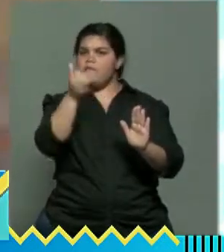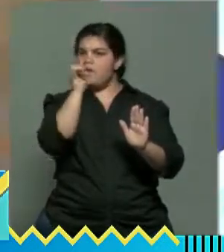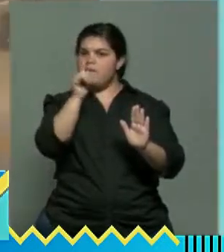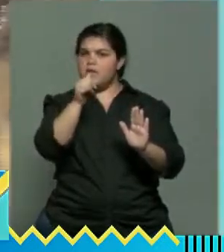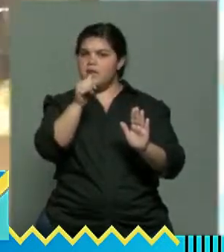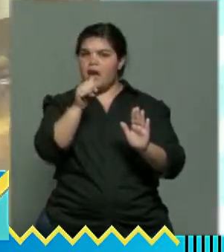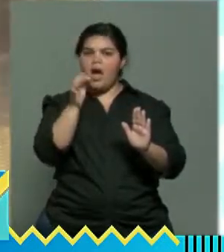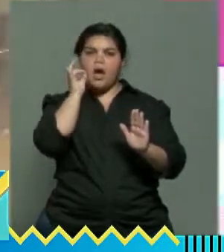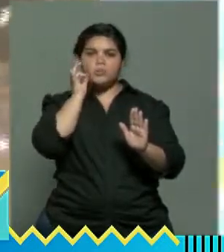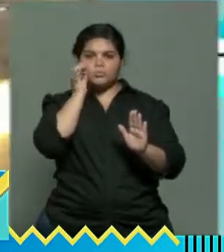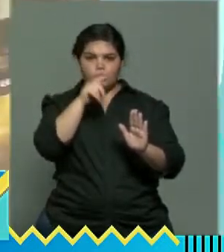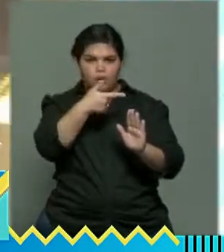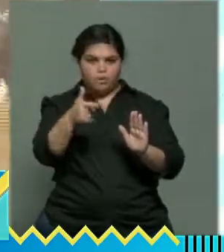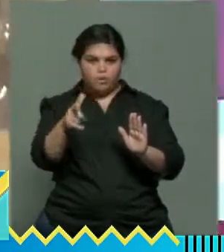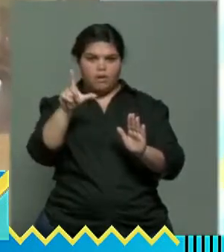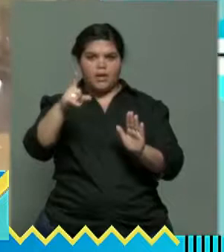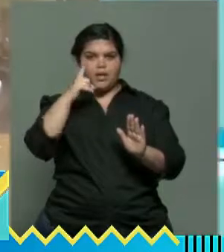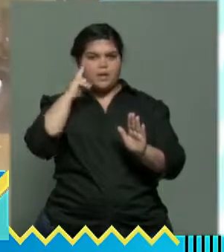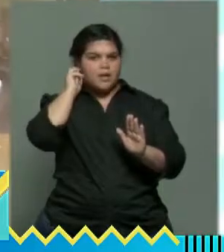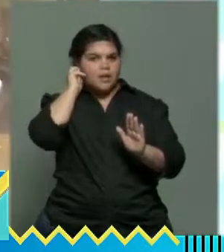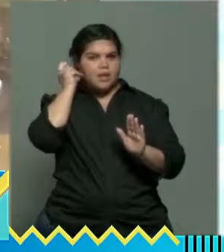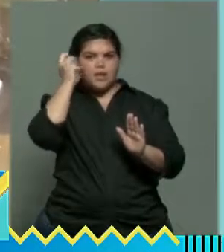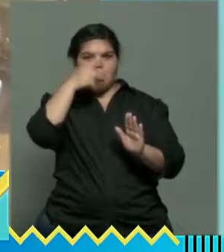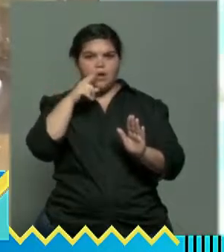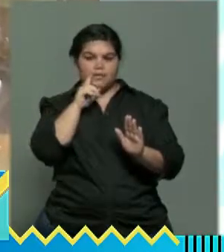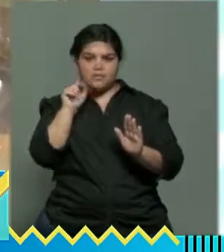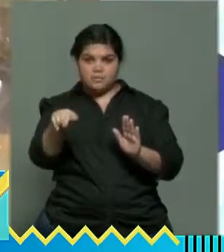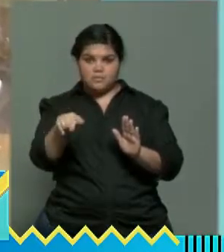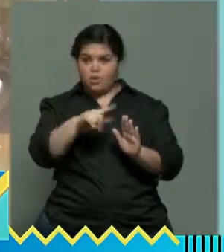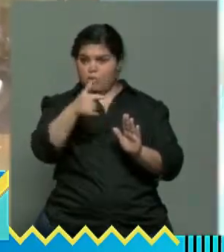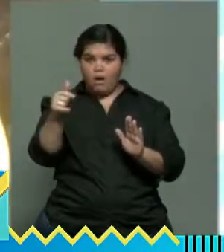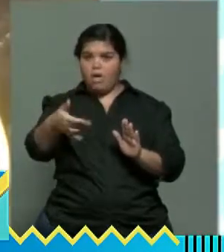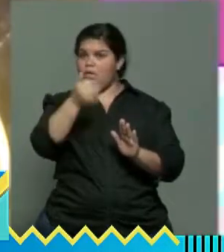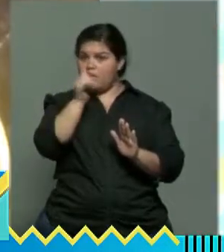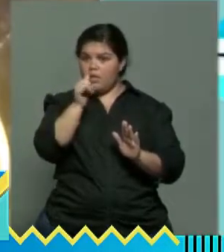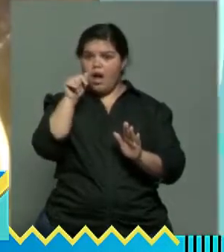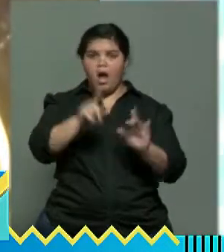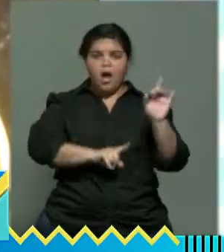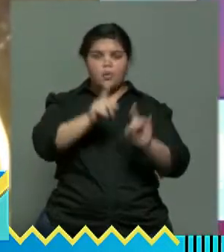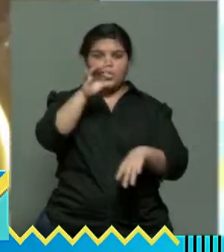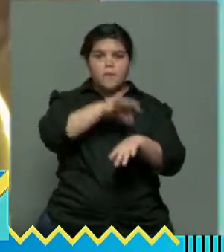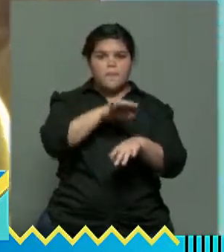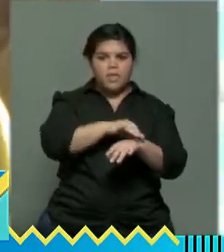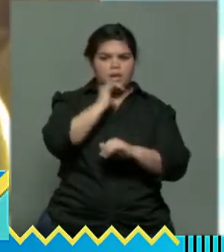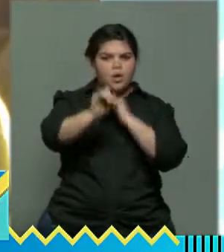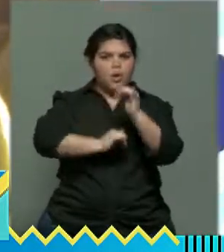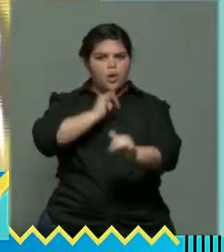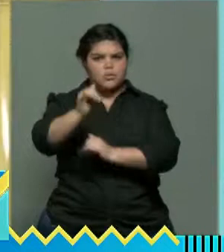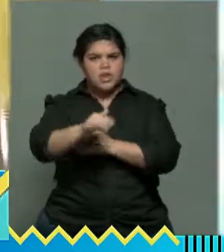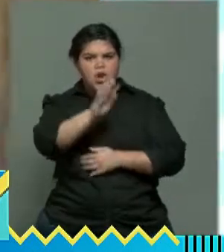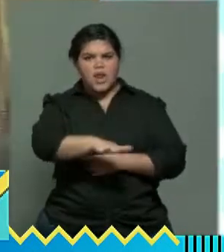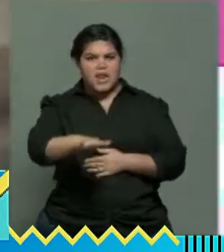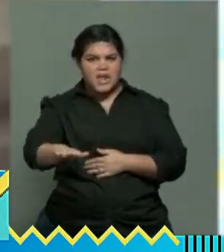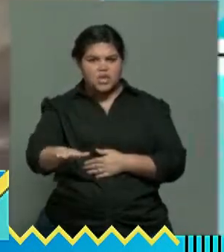saludables e incluso muchos médicos recomiendan no darles bebidas light a los niños, que